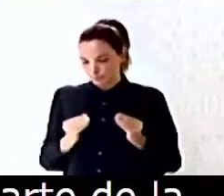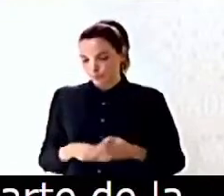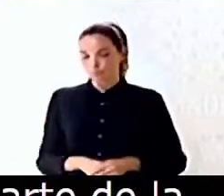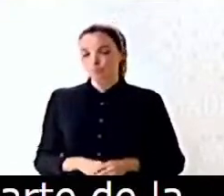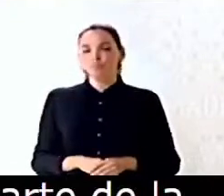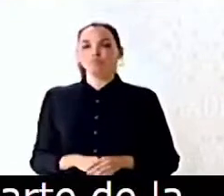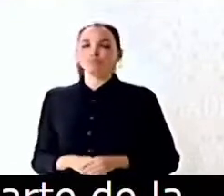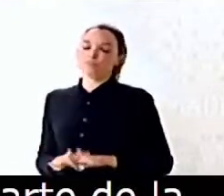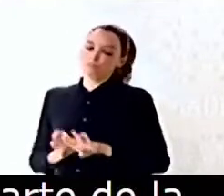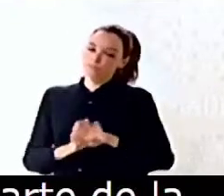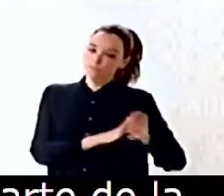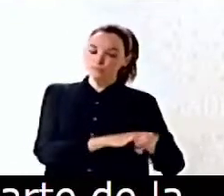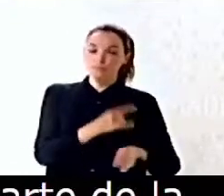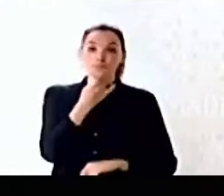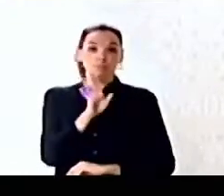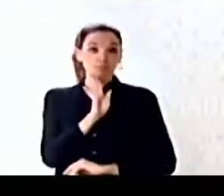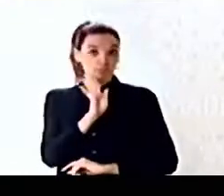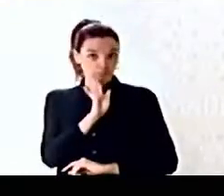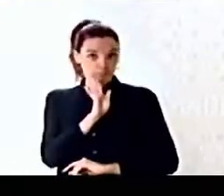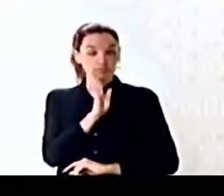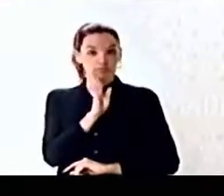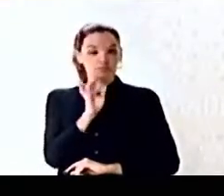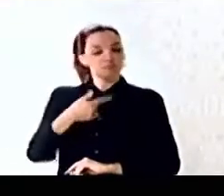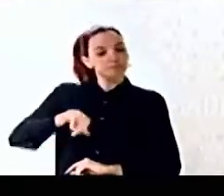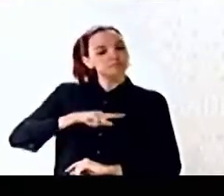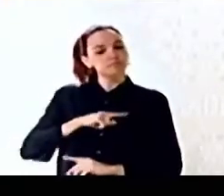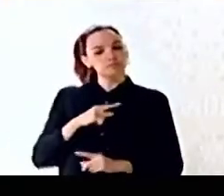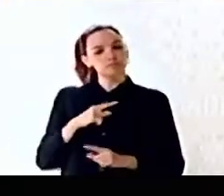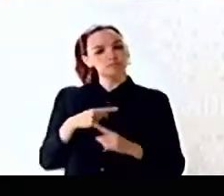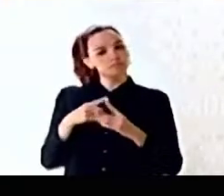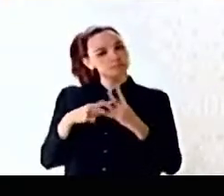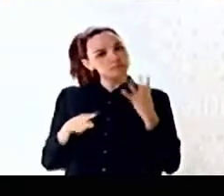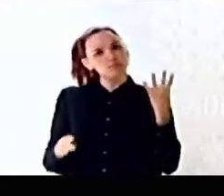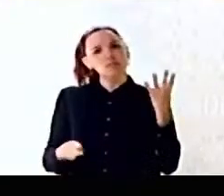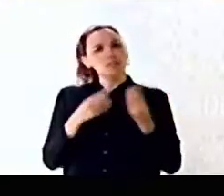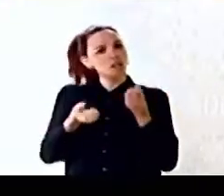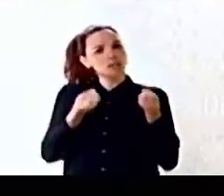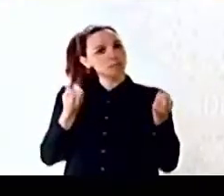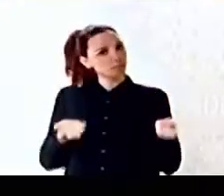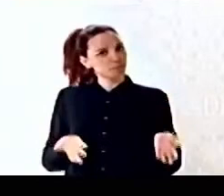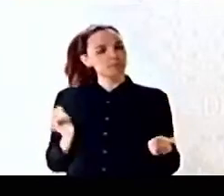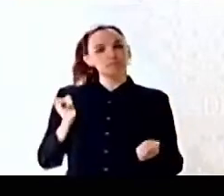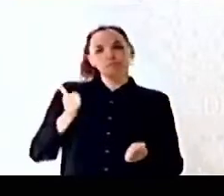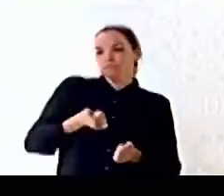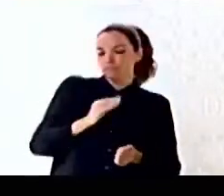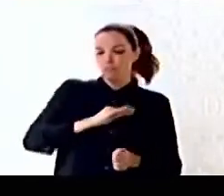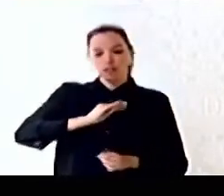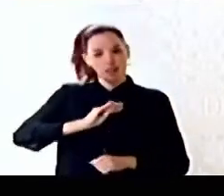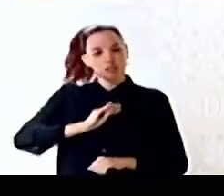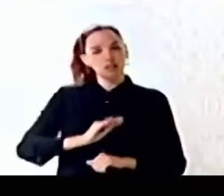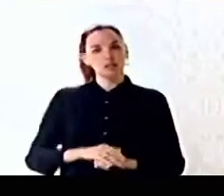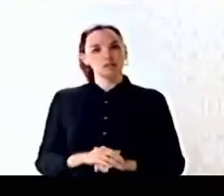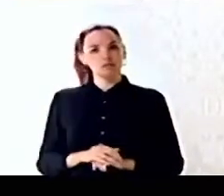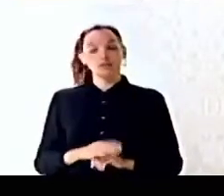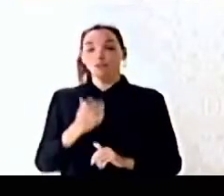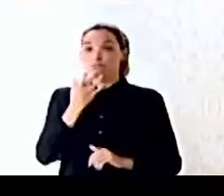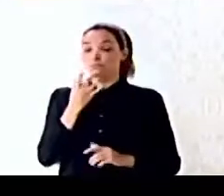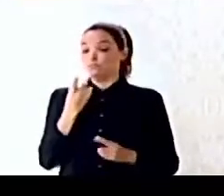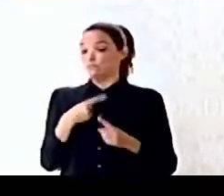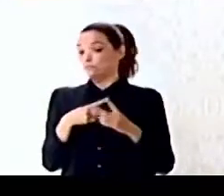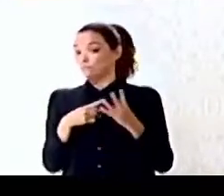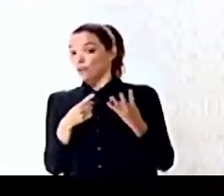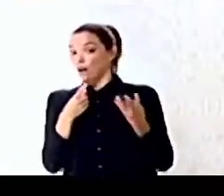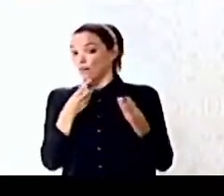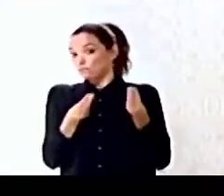Les decía que estamos haciendo las cosas razonablemente bien. Bueno, pues si estamos haciendo algo